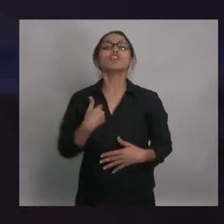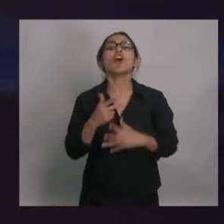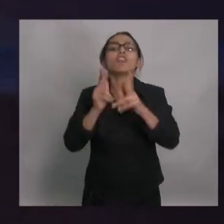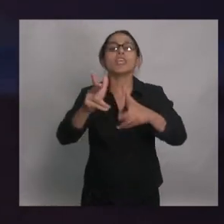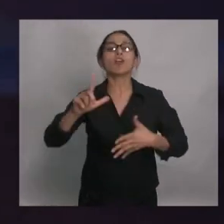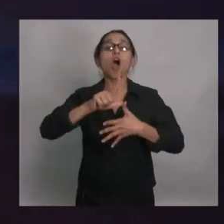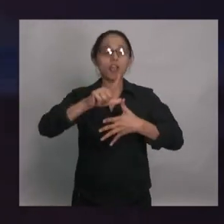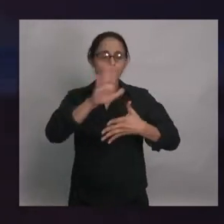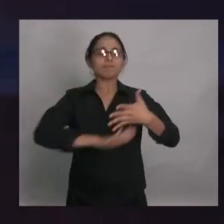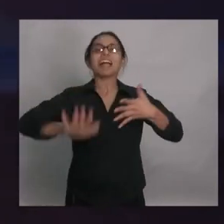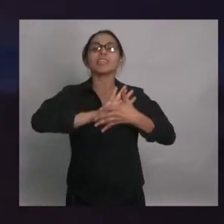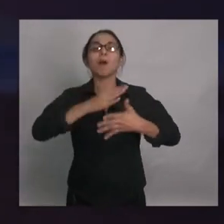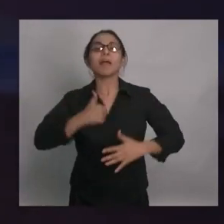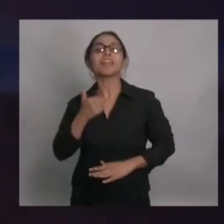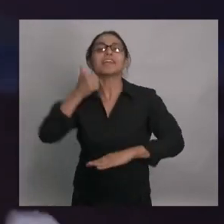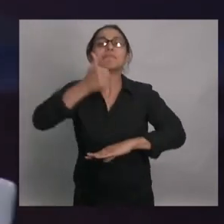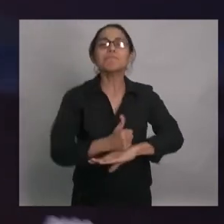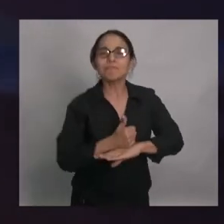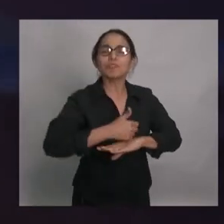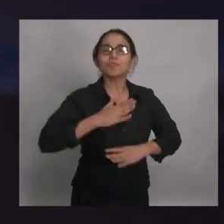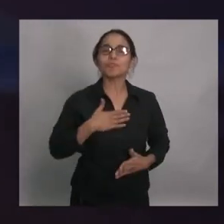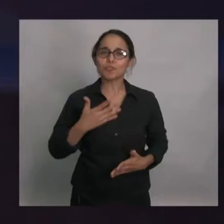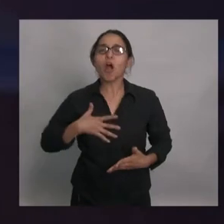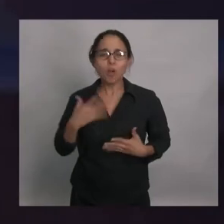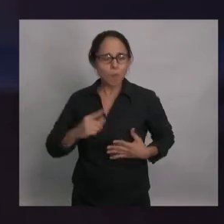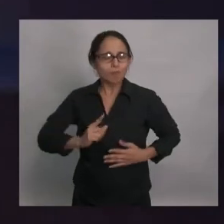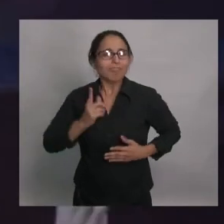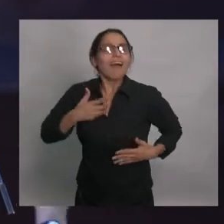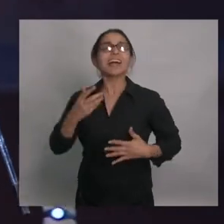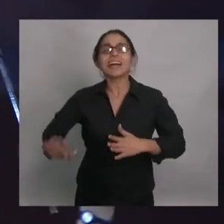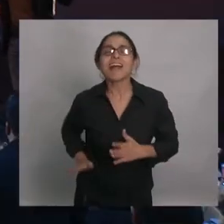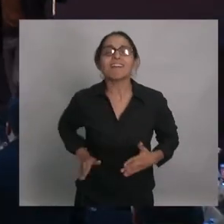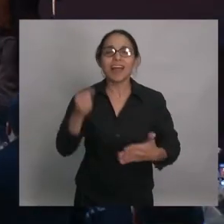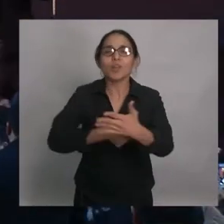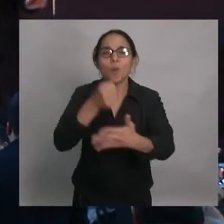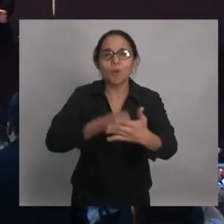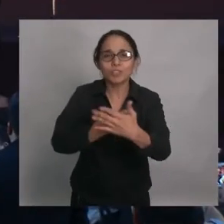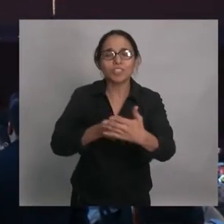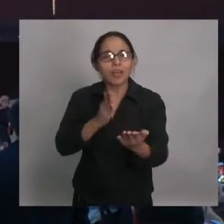decirlo me llena de ganas de luchar de paz y de vuestra alegría muchísimas gracias